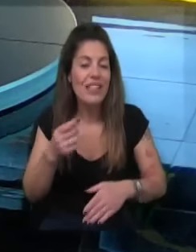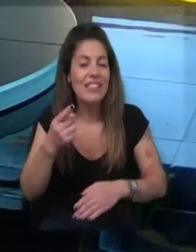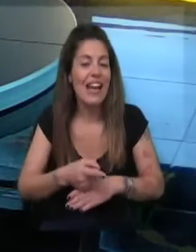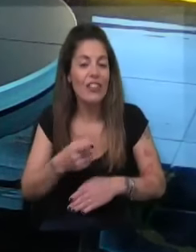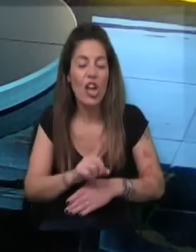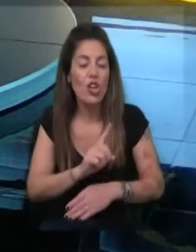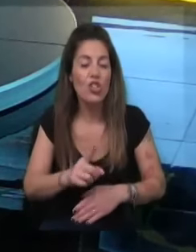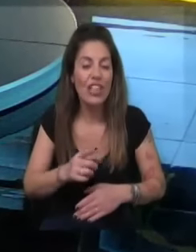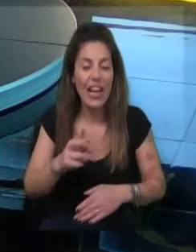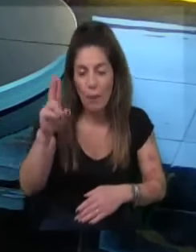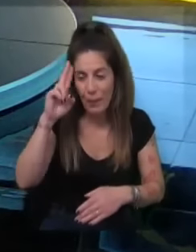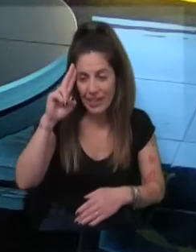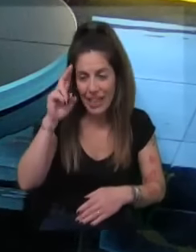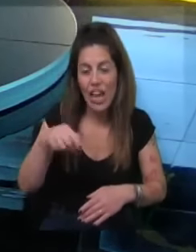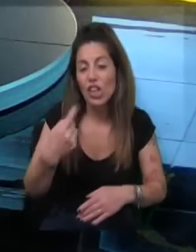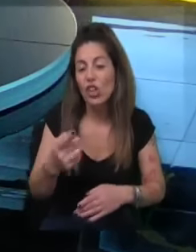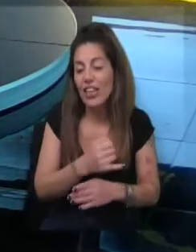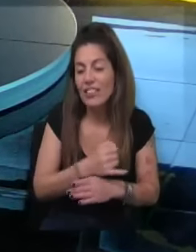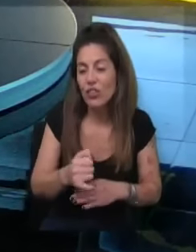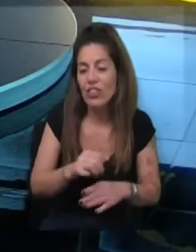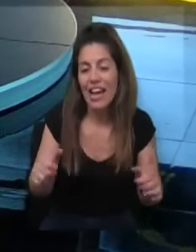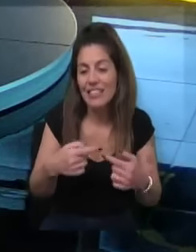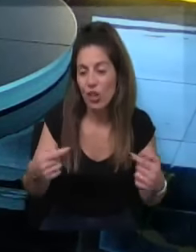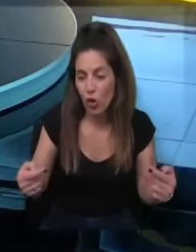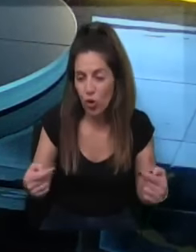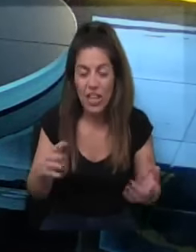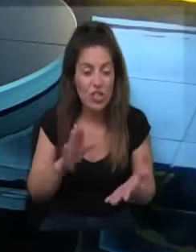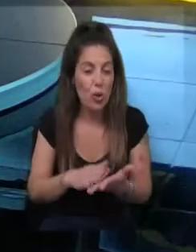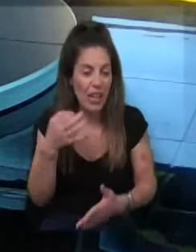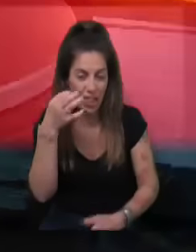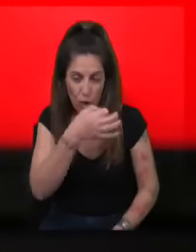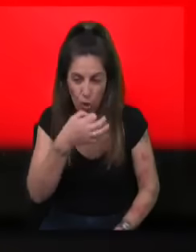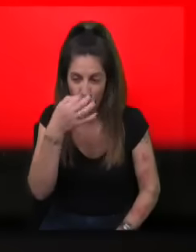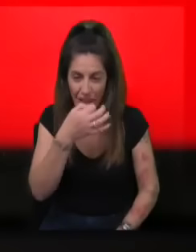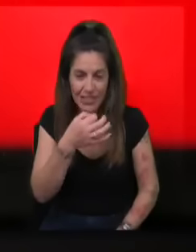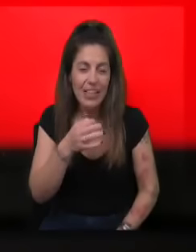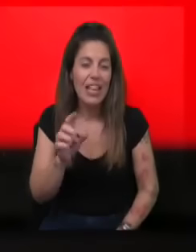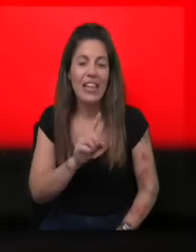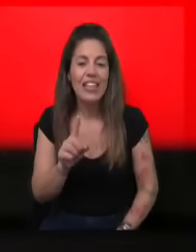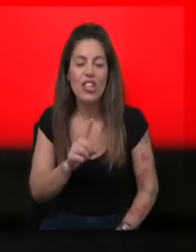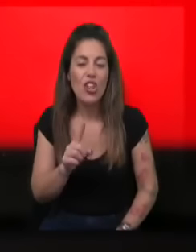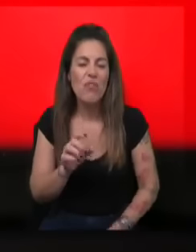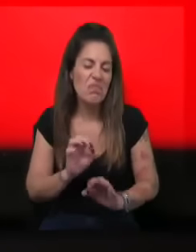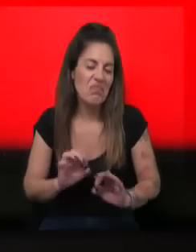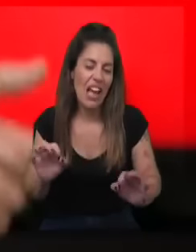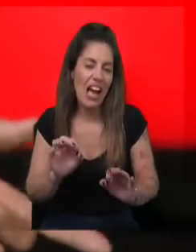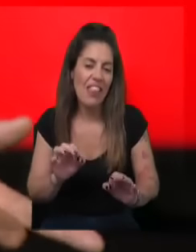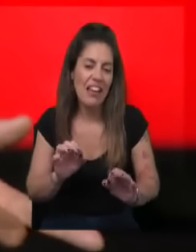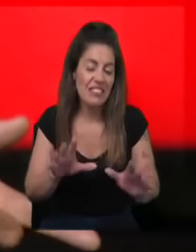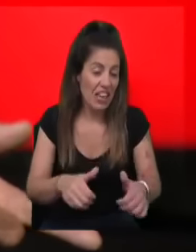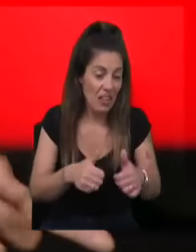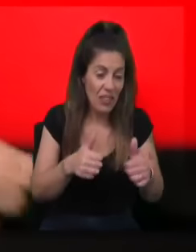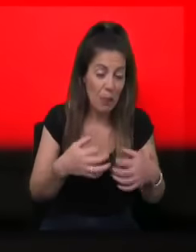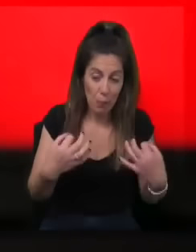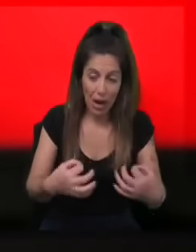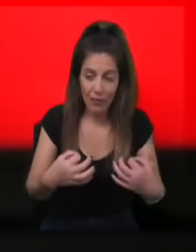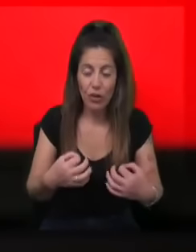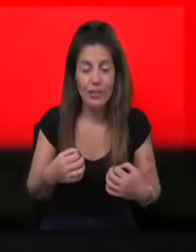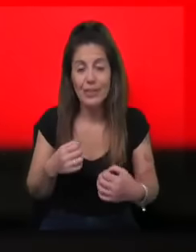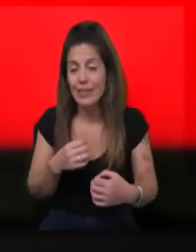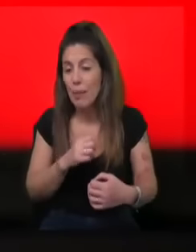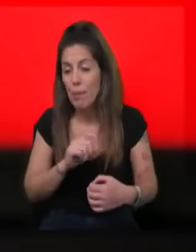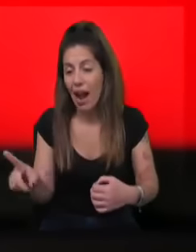respeta y otros organismos hacen cosas sobre drogas y no y no pasa nada si salen bien bárbaro Y si salen mal